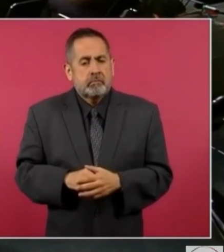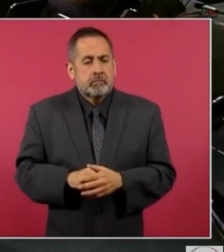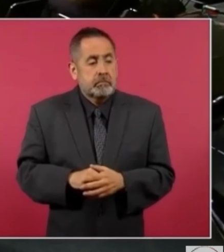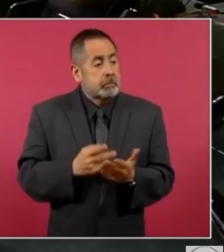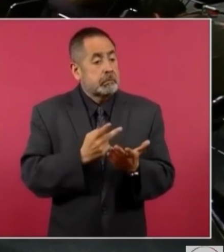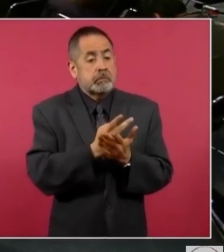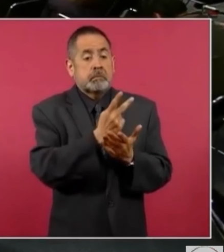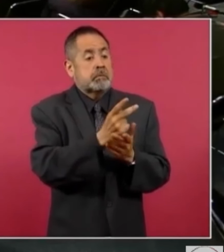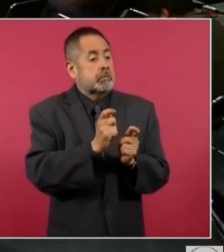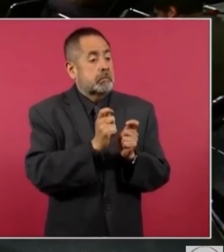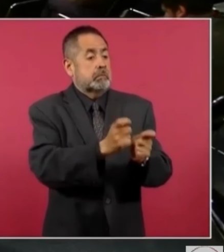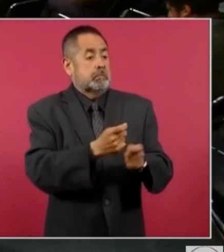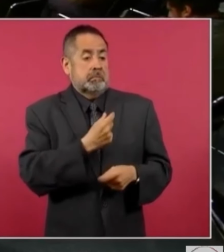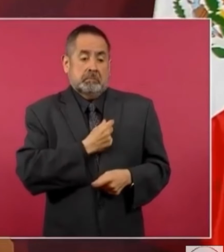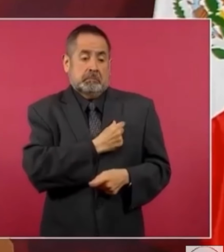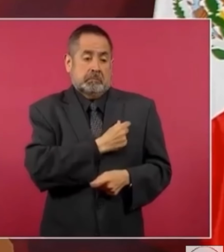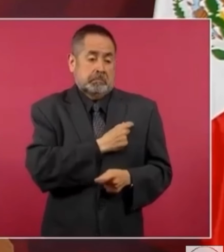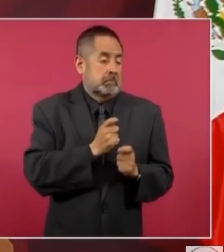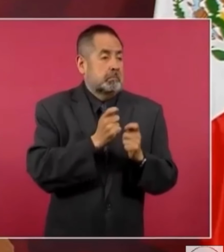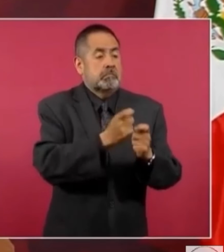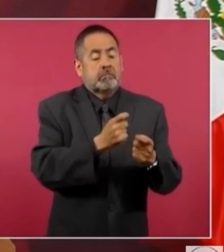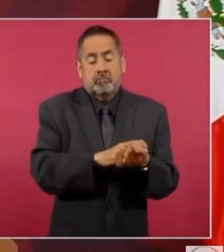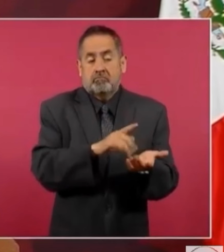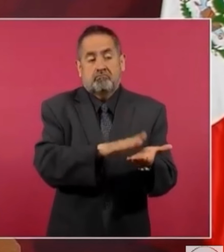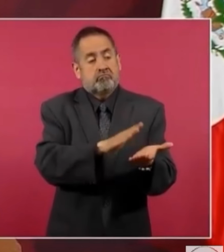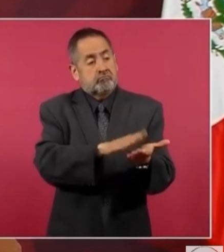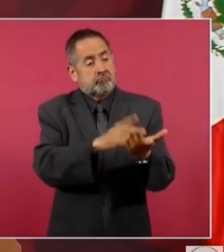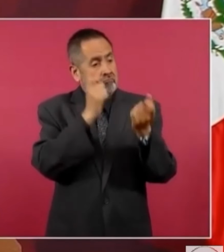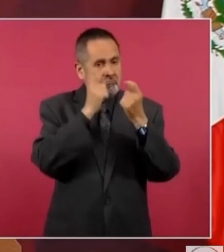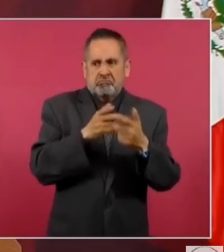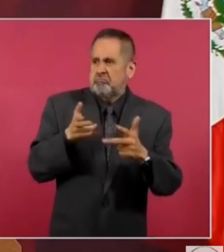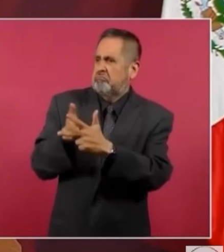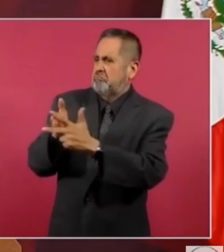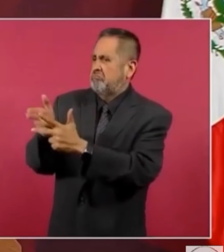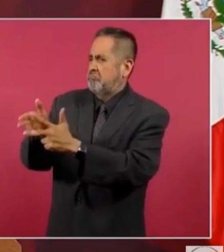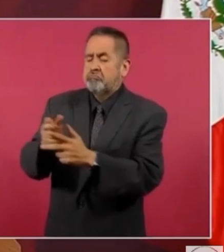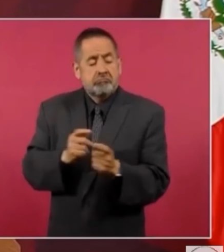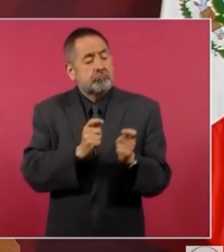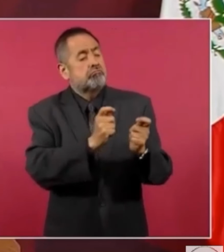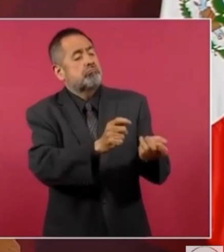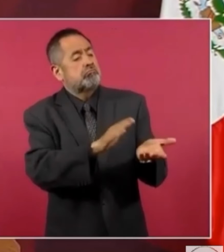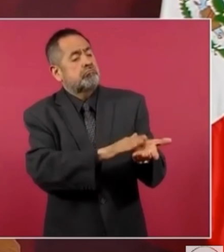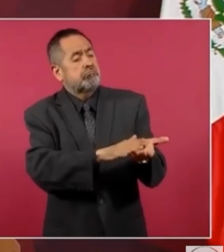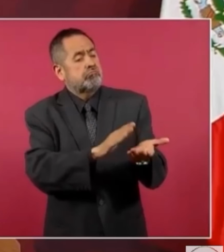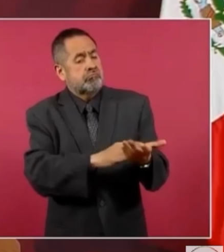condecoraban por sus méritos en las guerras